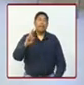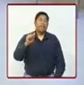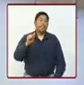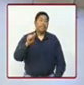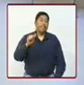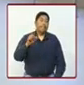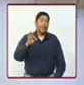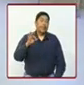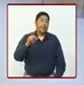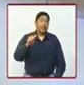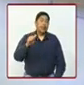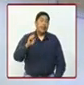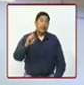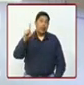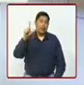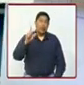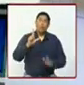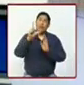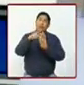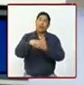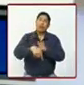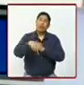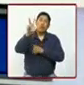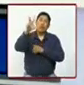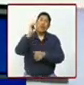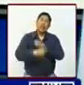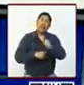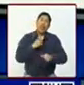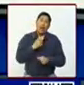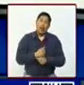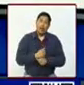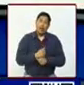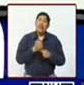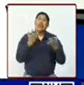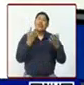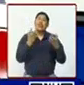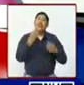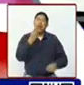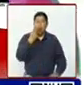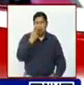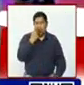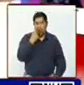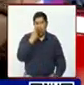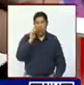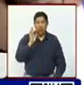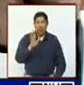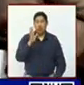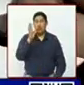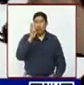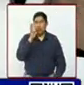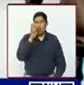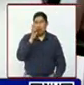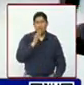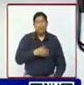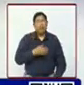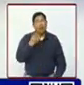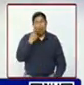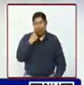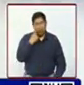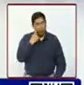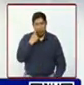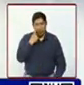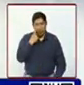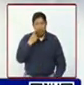recuerdan, llegó después de más de 30 años a Bolivia en busca de su madre biológica. La encontró. Logramos que este encuentro